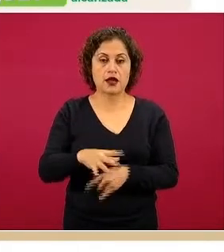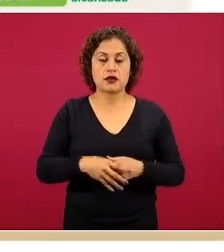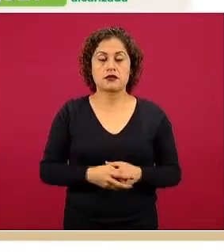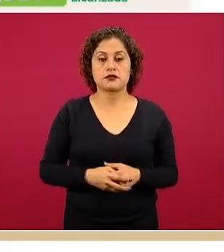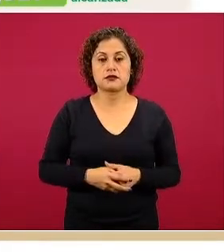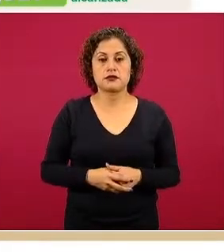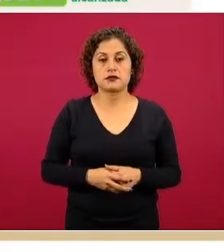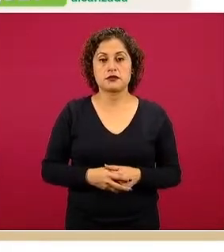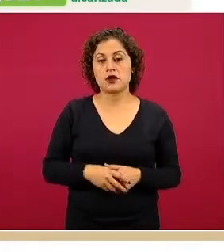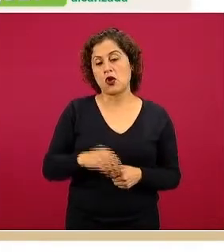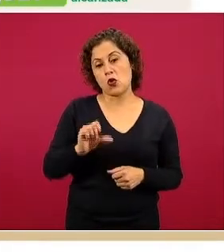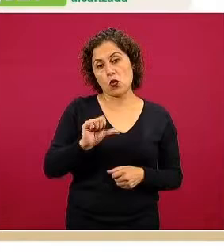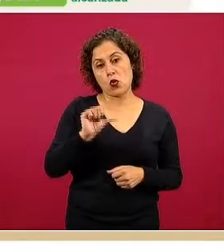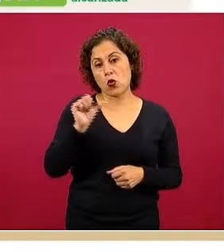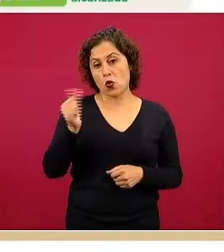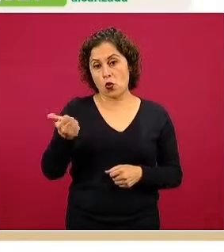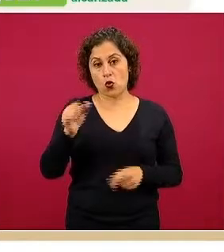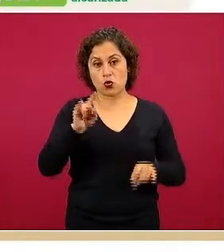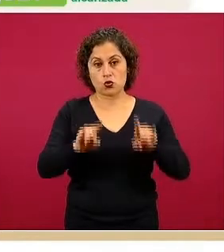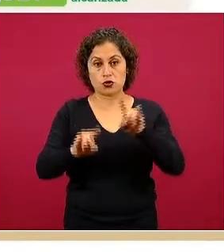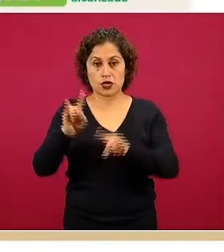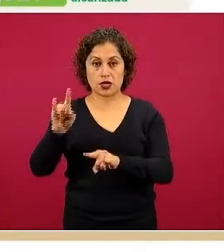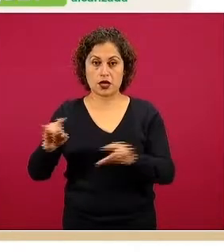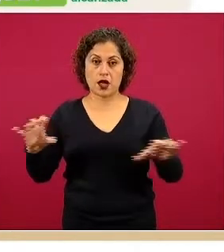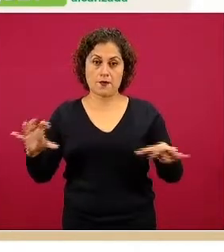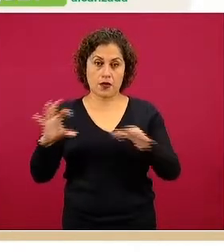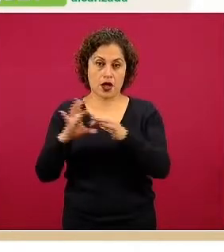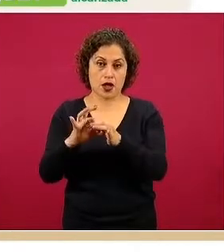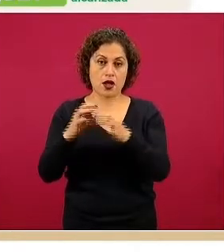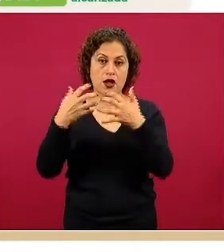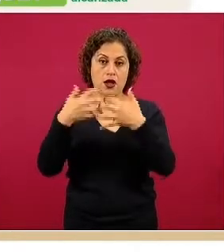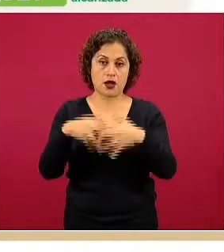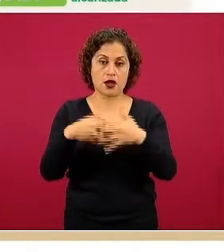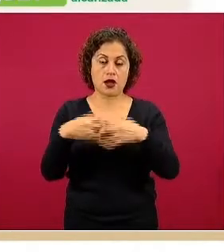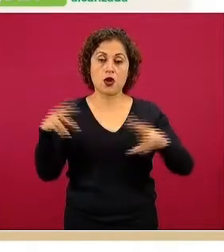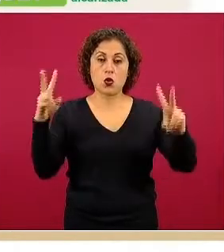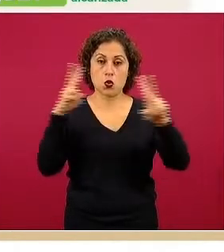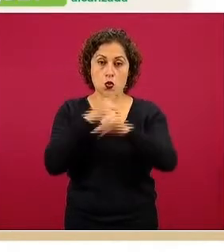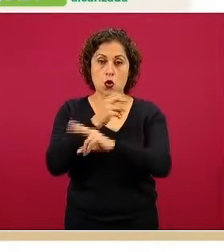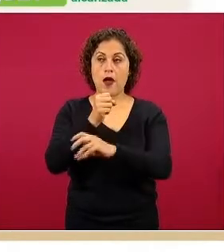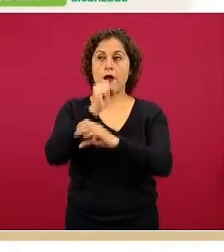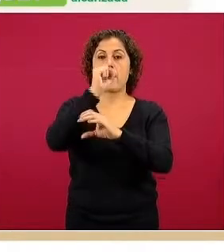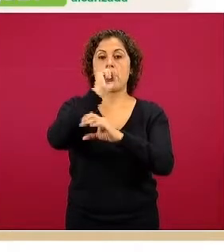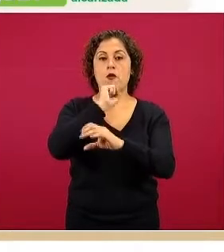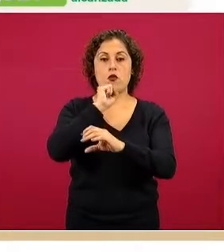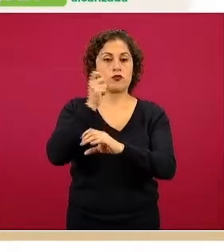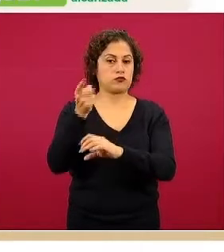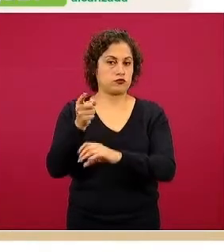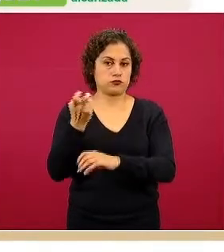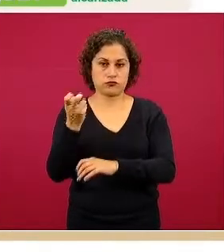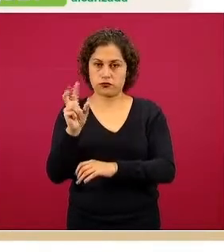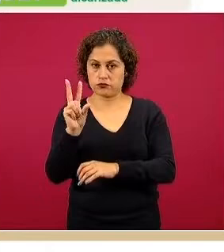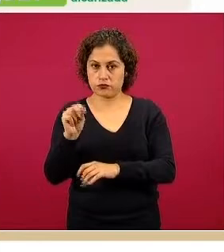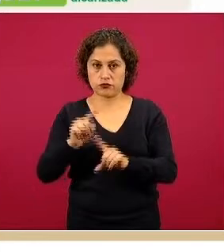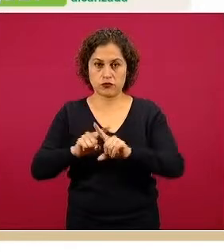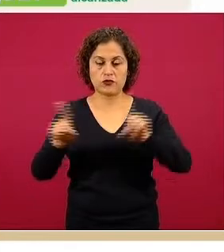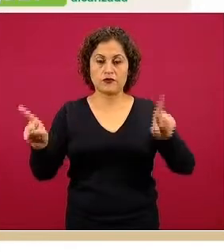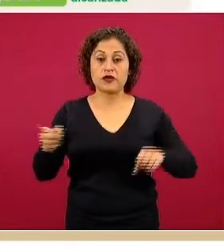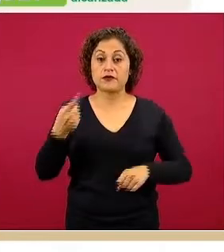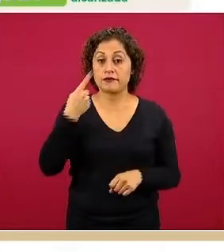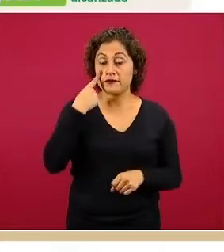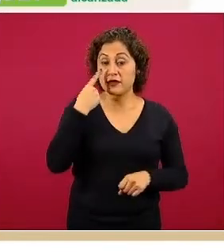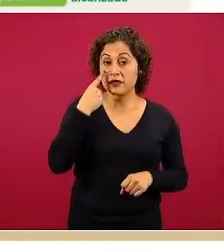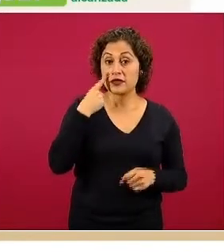de camas que requieren o que tienen disponible un ventilador, que actualmente la ocupación